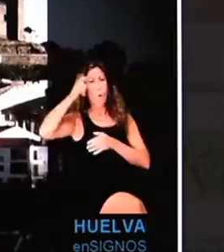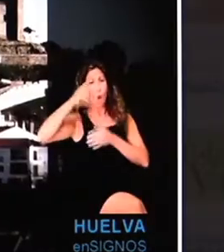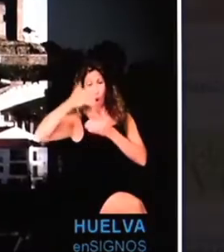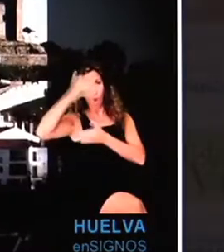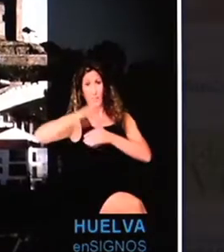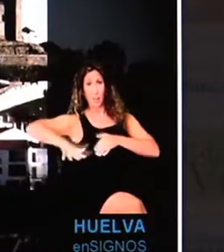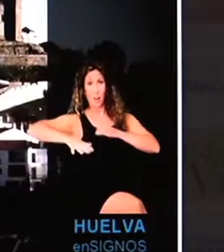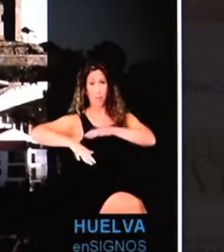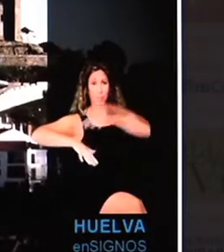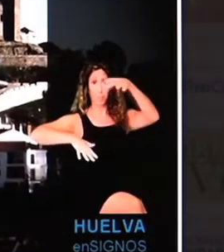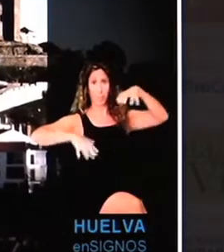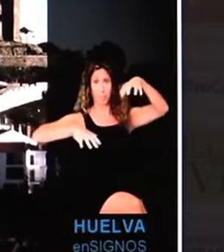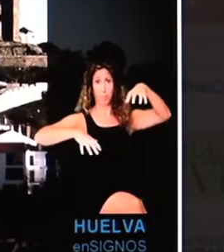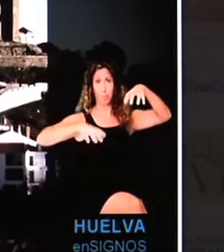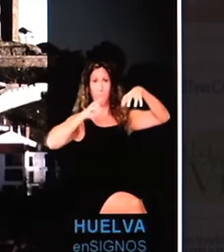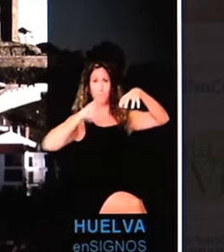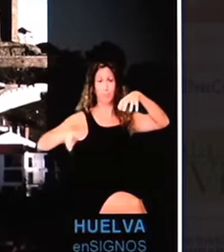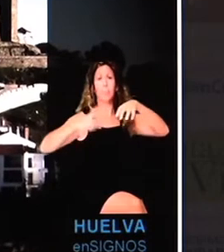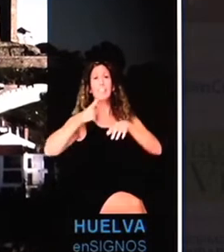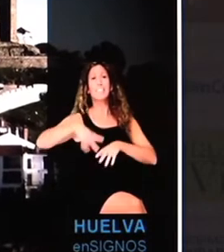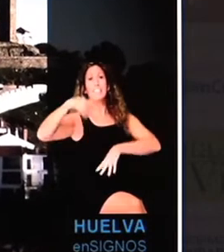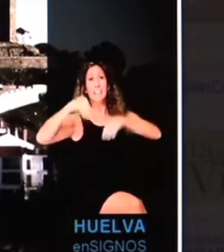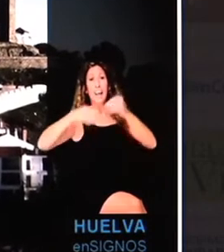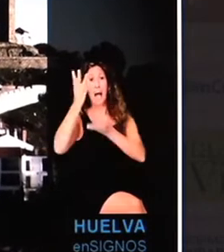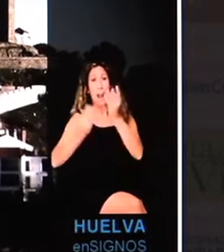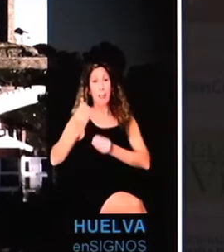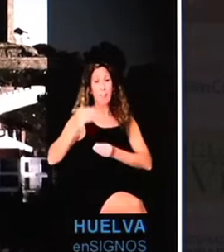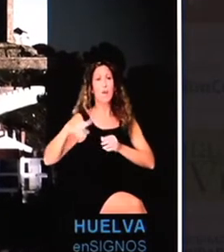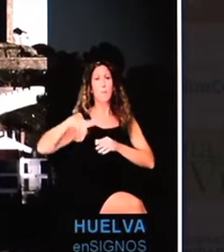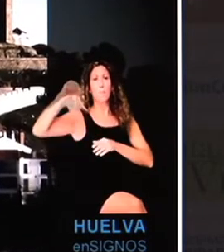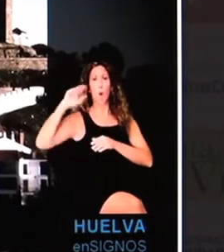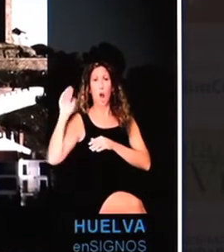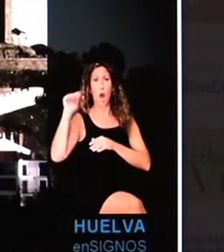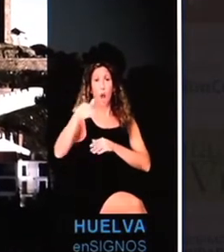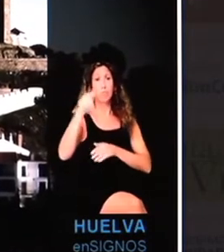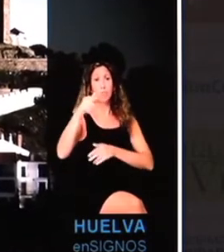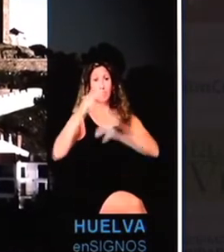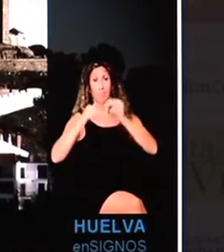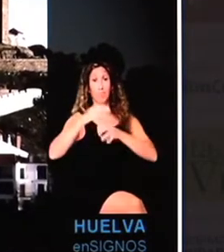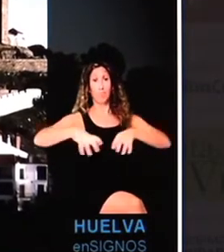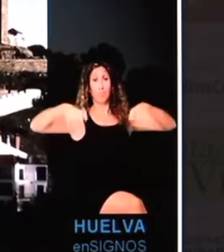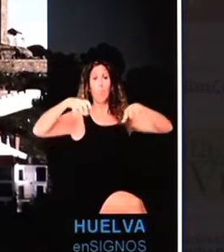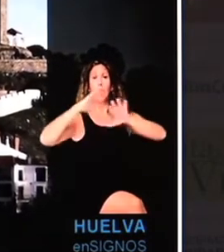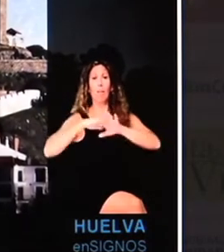generando al mismo tiempo un vehículo de cohesión social y a la vez un motor de crecimiento económico.